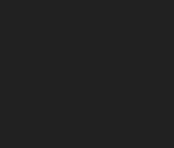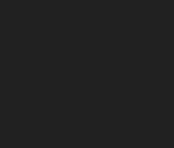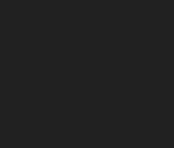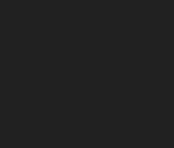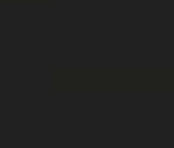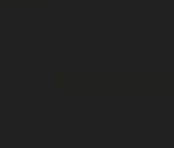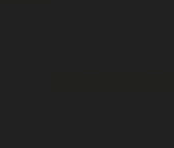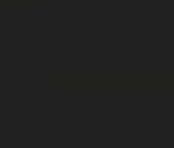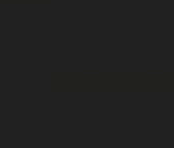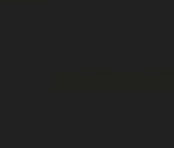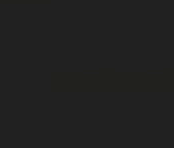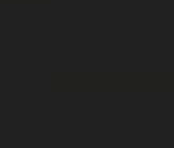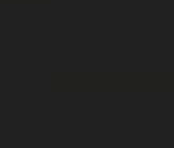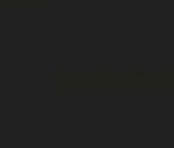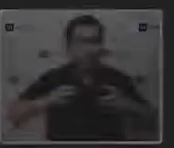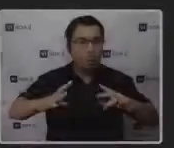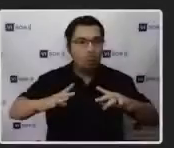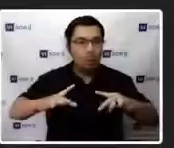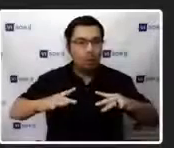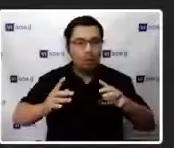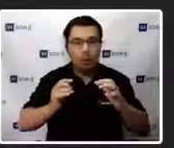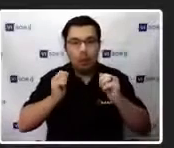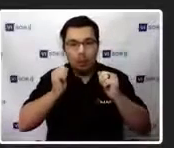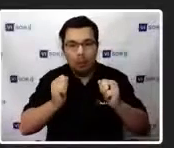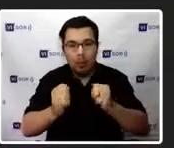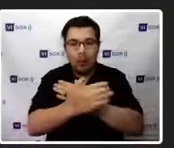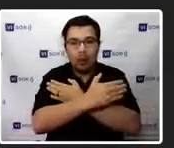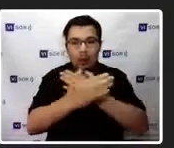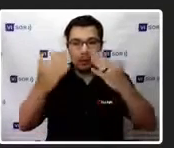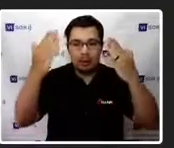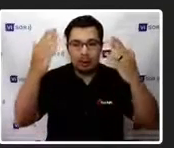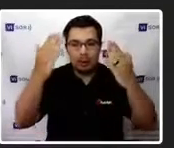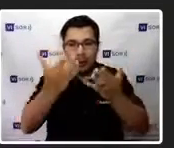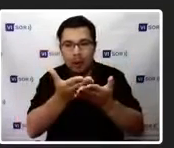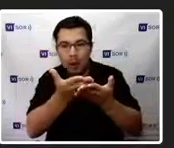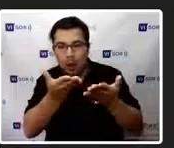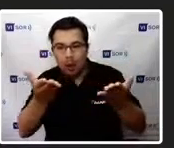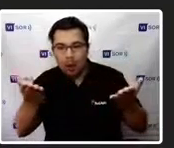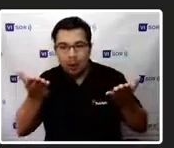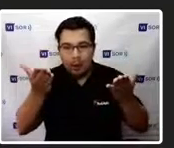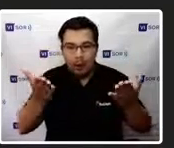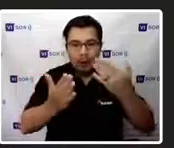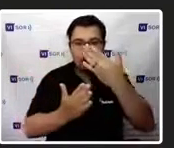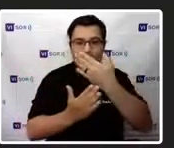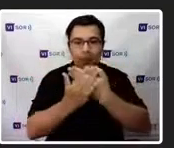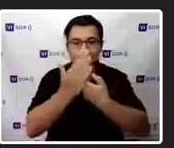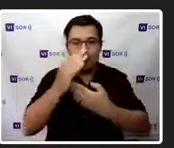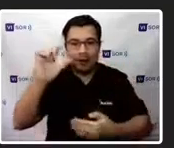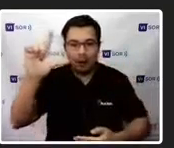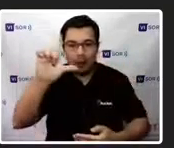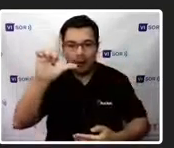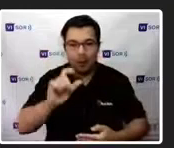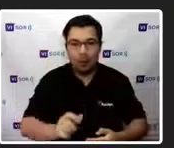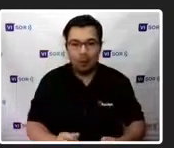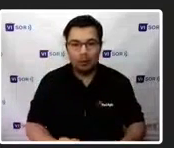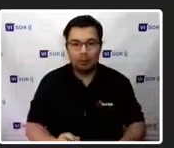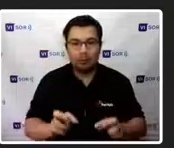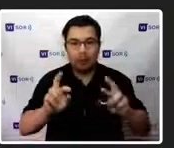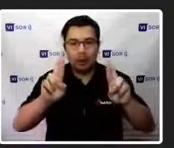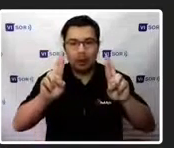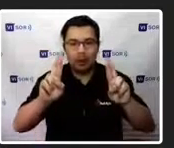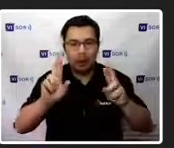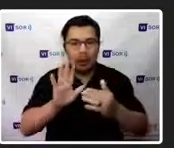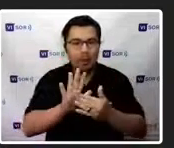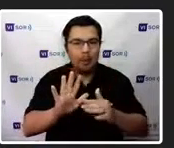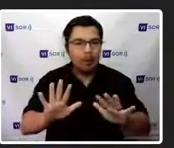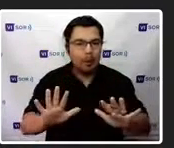poder saludarlos y saludarlas en esta mañana de lunes, esperando en el fondo